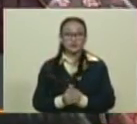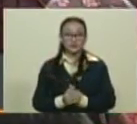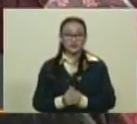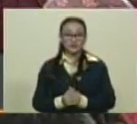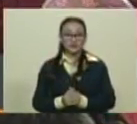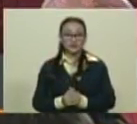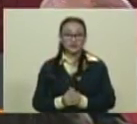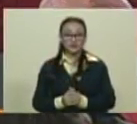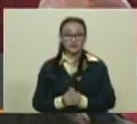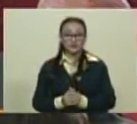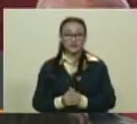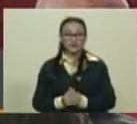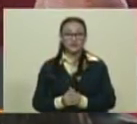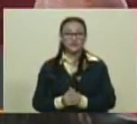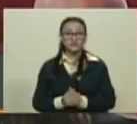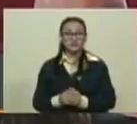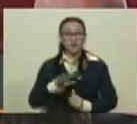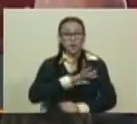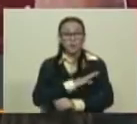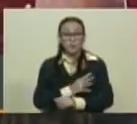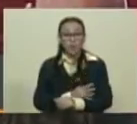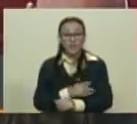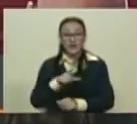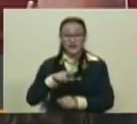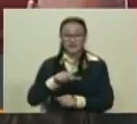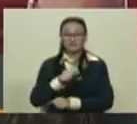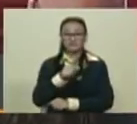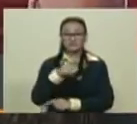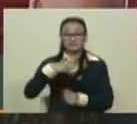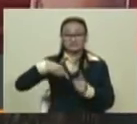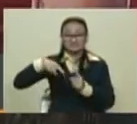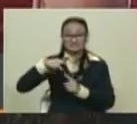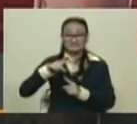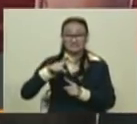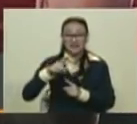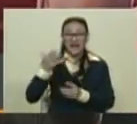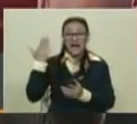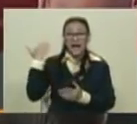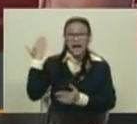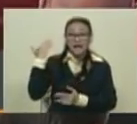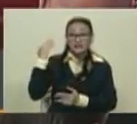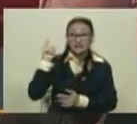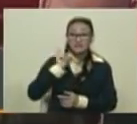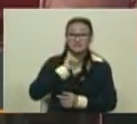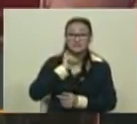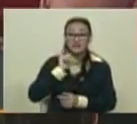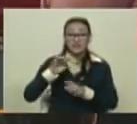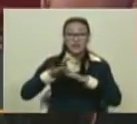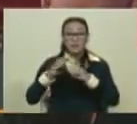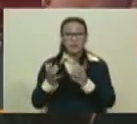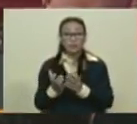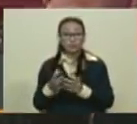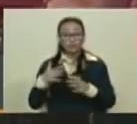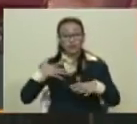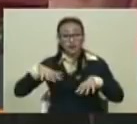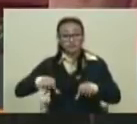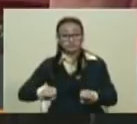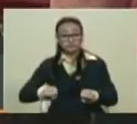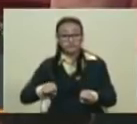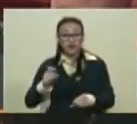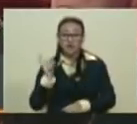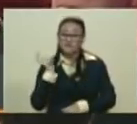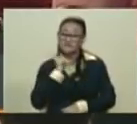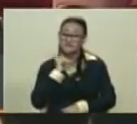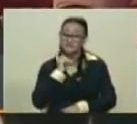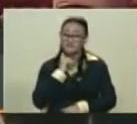Una gran operación de los poderes imperiales antes coloniales del mundo. Los